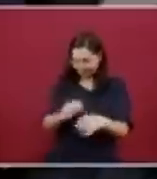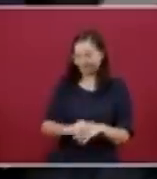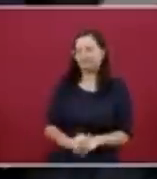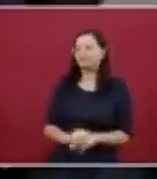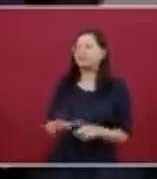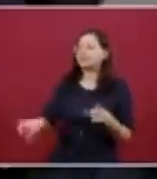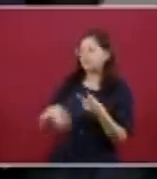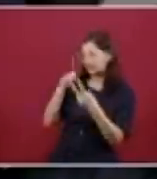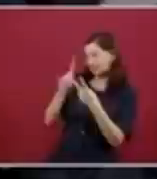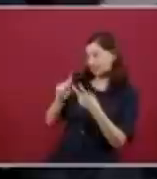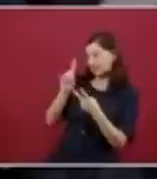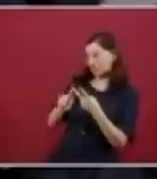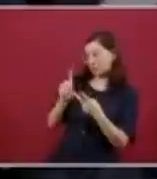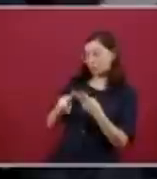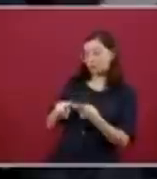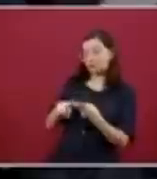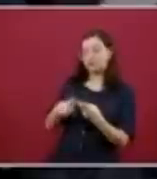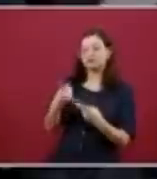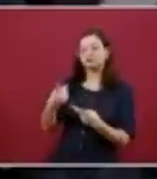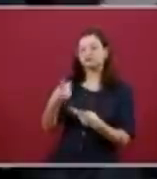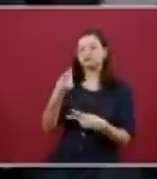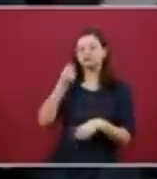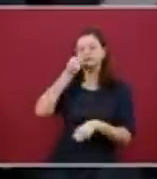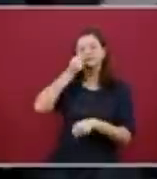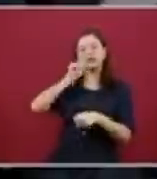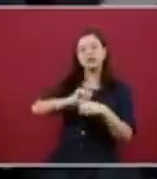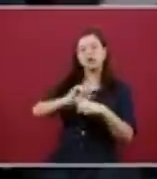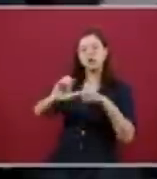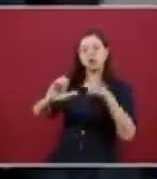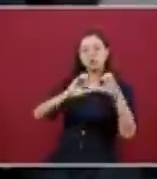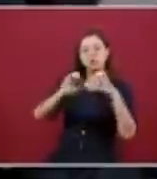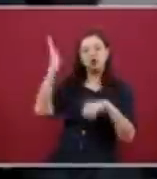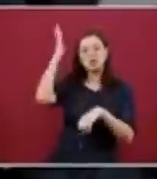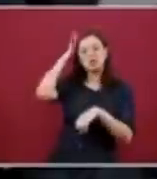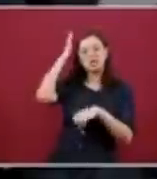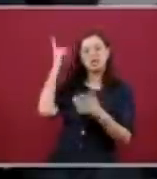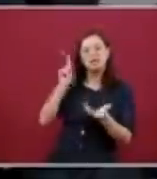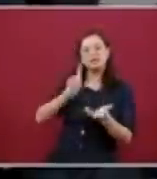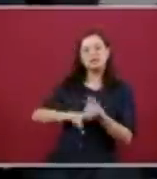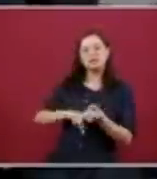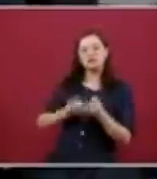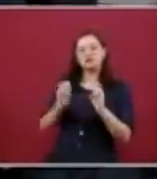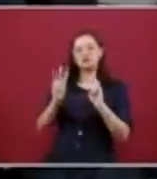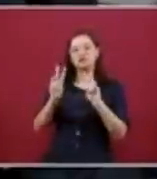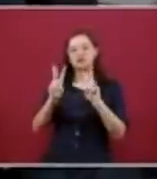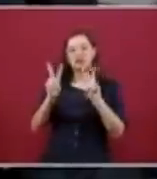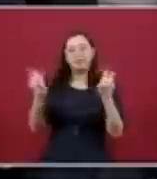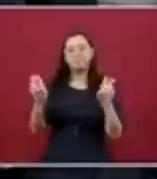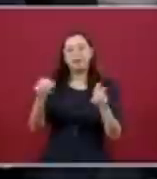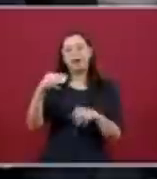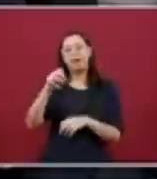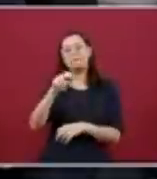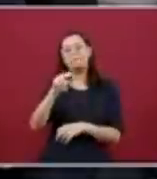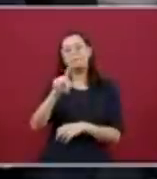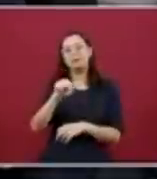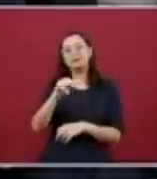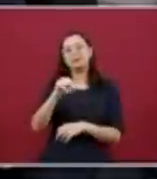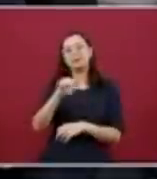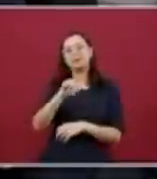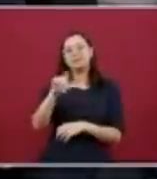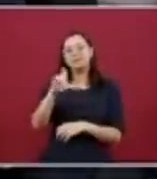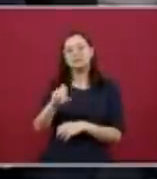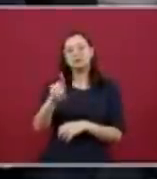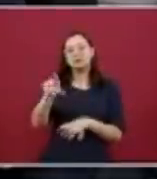si el señor secretario de Comunicaciones ya tiene información sobre lo de Manzanillo, del capitán Héctor